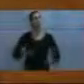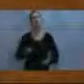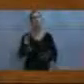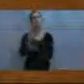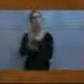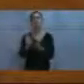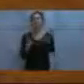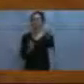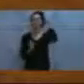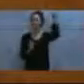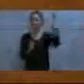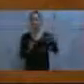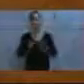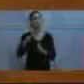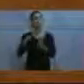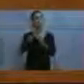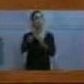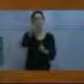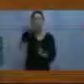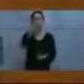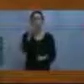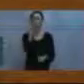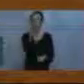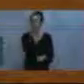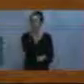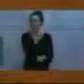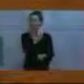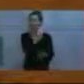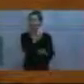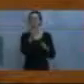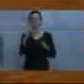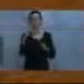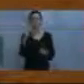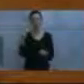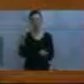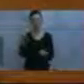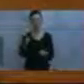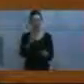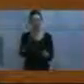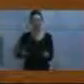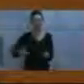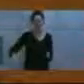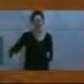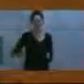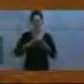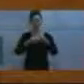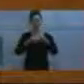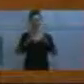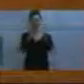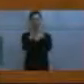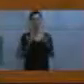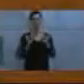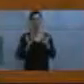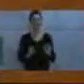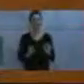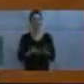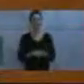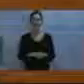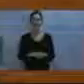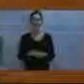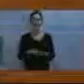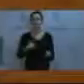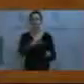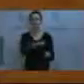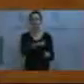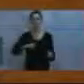por destinatario los padres, las madres, las parejas, los niños asturianos. Y yo creo que la